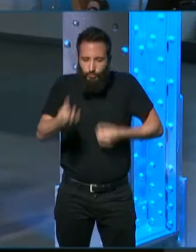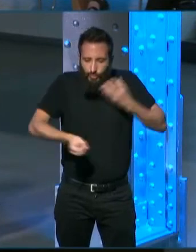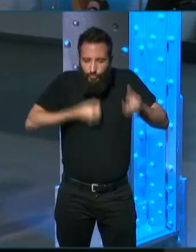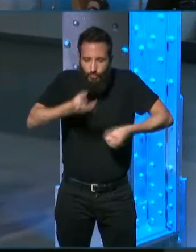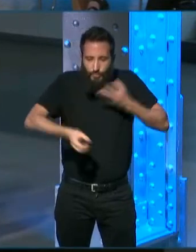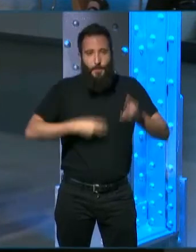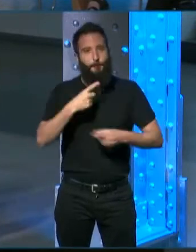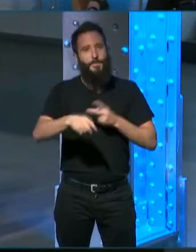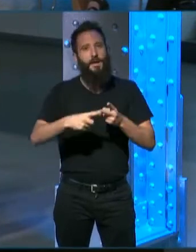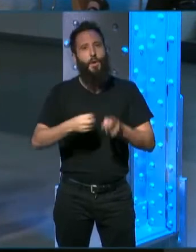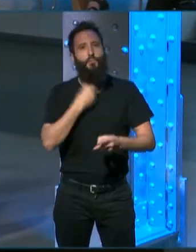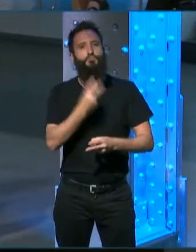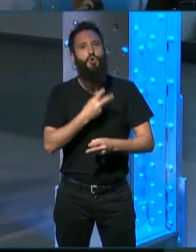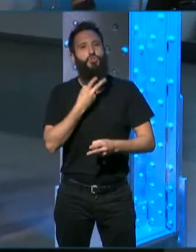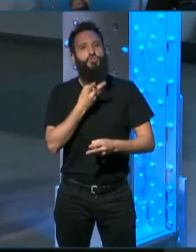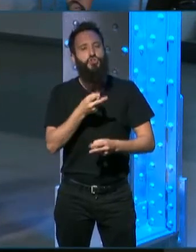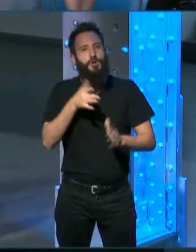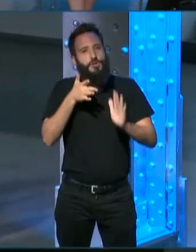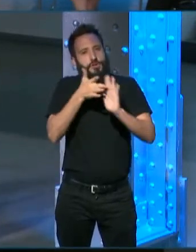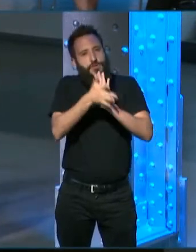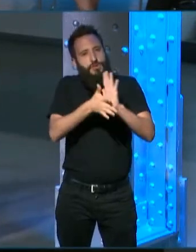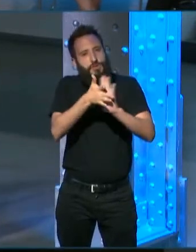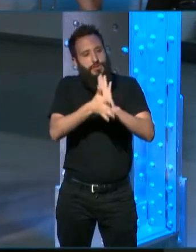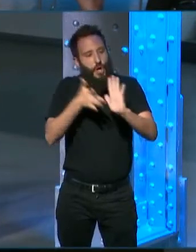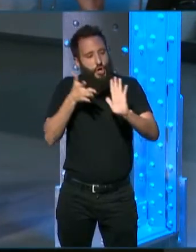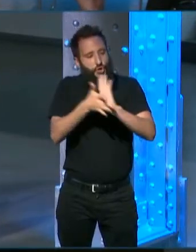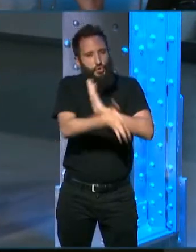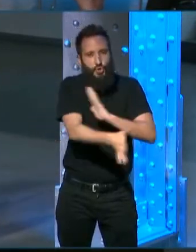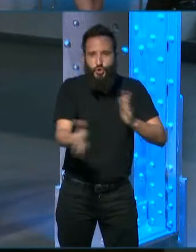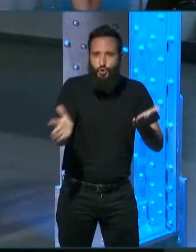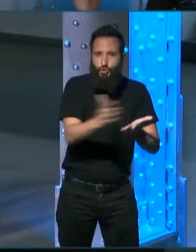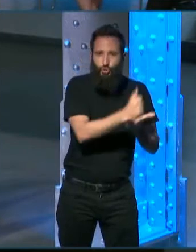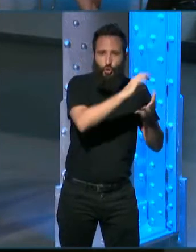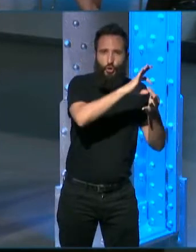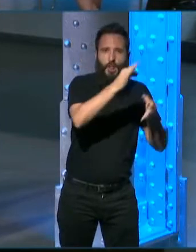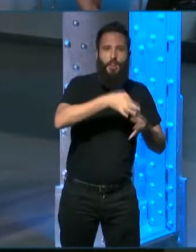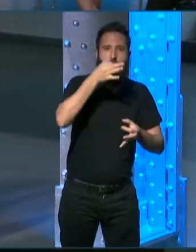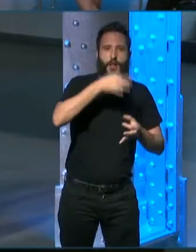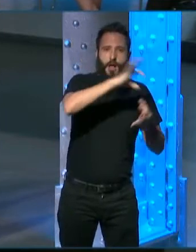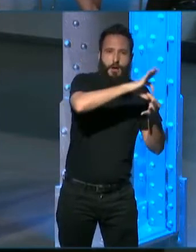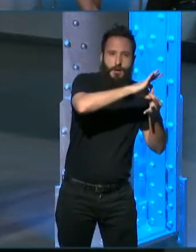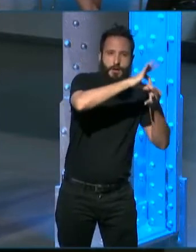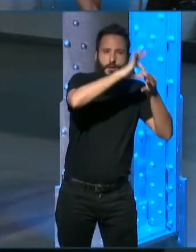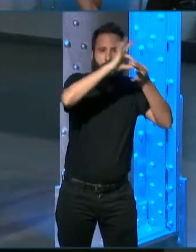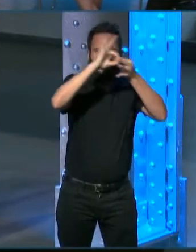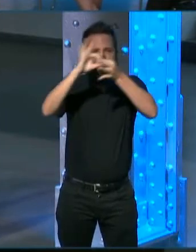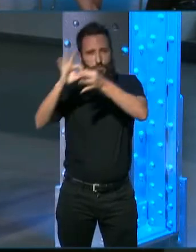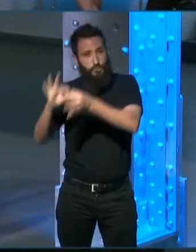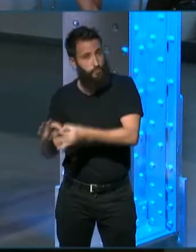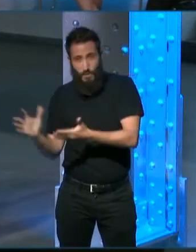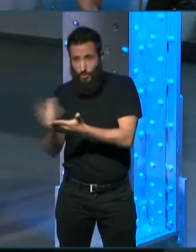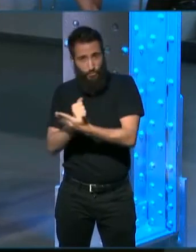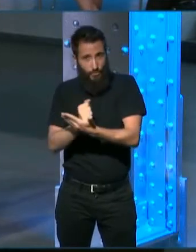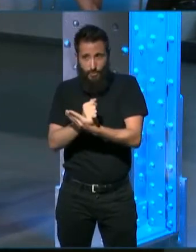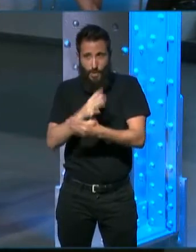lo hila y lo cose todo, el que ha construido todo un discurso entero, y a eso se lo debemos a ellos con